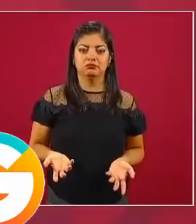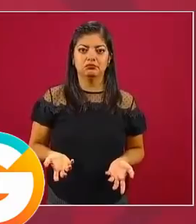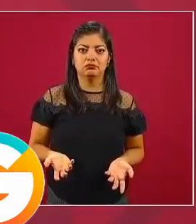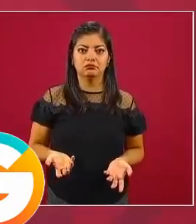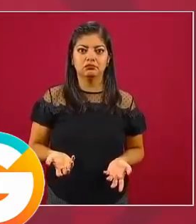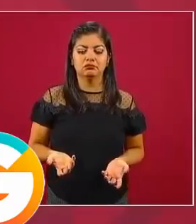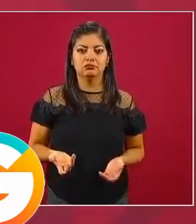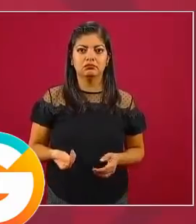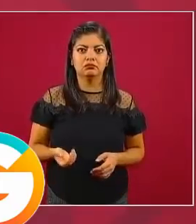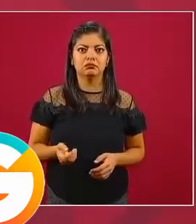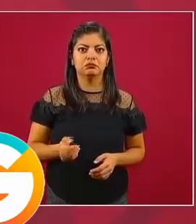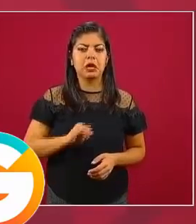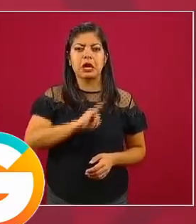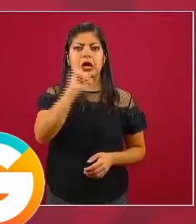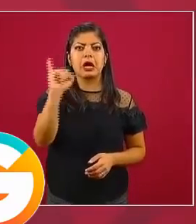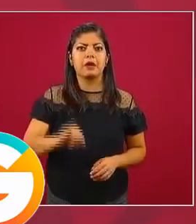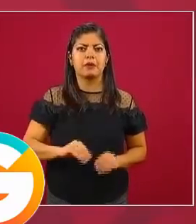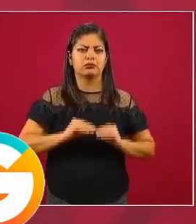Nunca se había difundido tanto